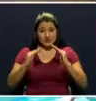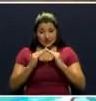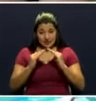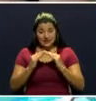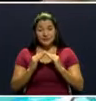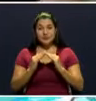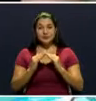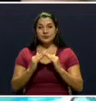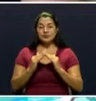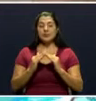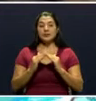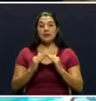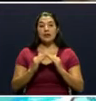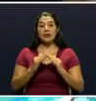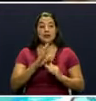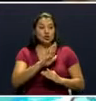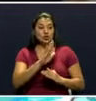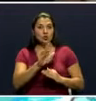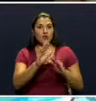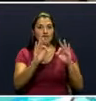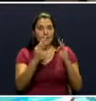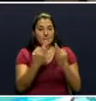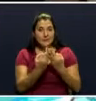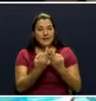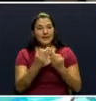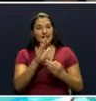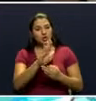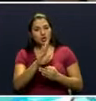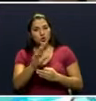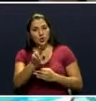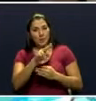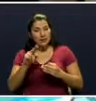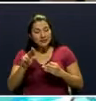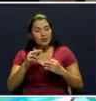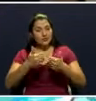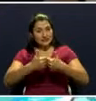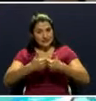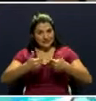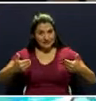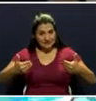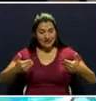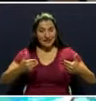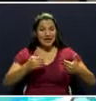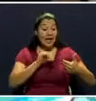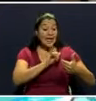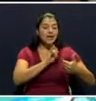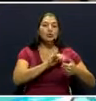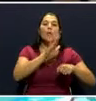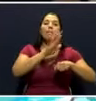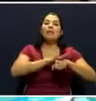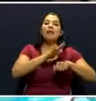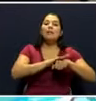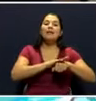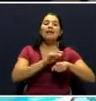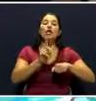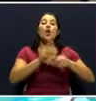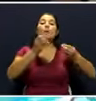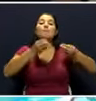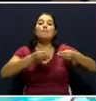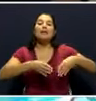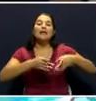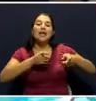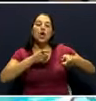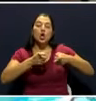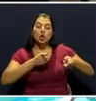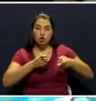núcleo familiar, de su núcleo laboral, es lo que nos va a mantener que la cantidad de personas que tienen factores de